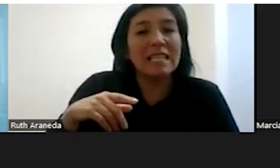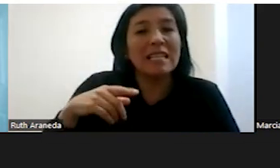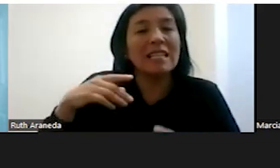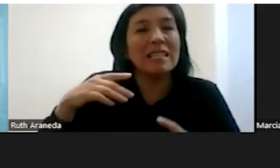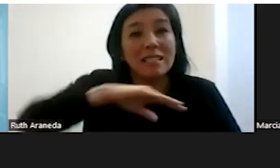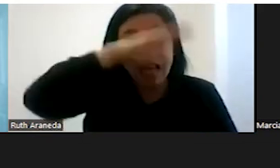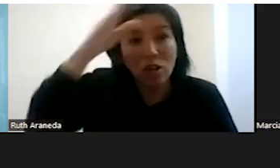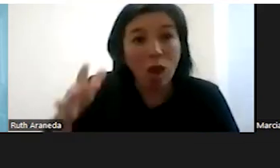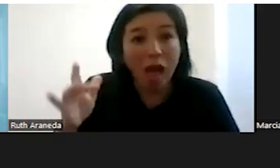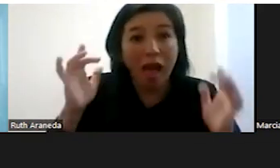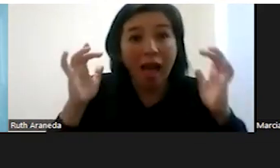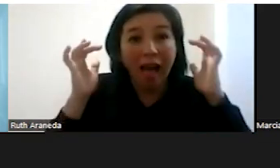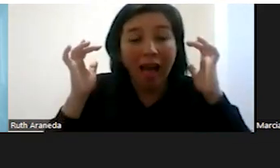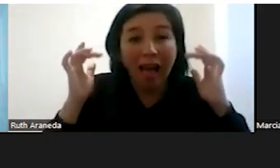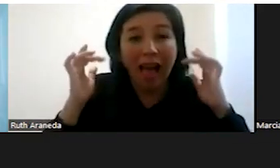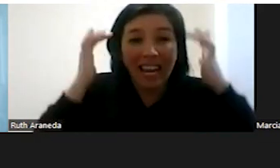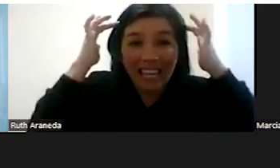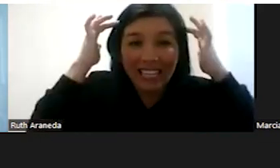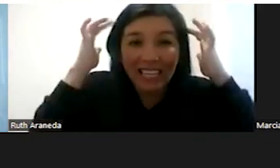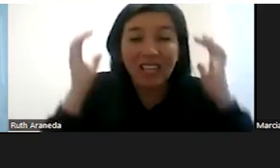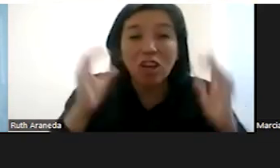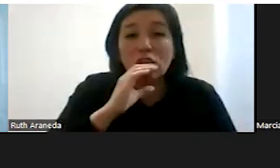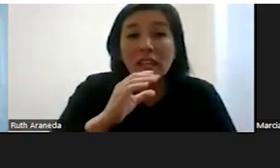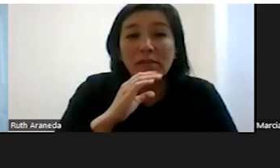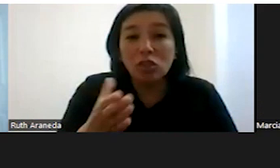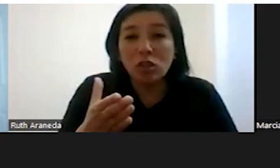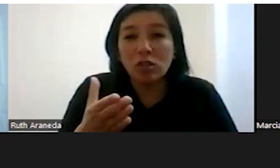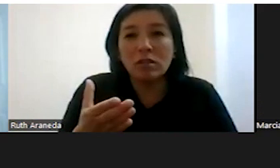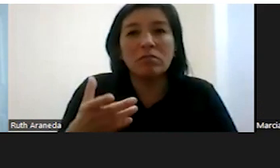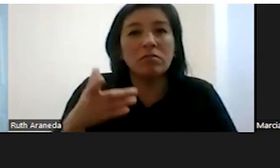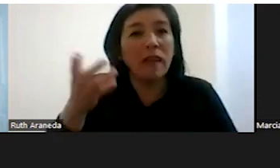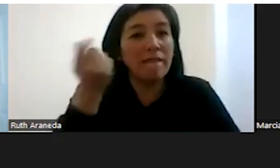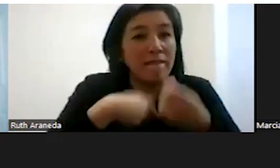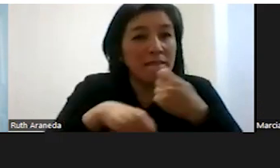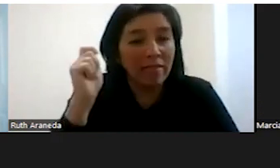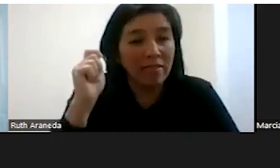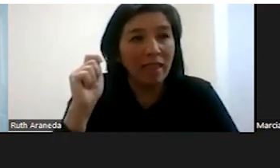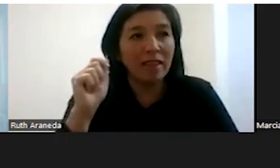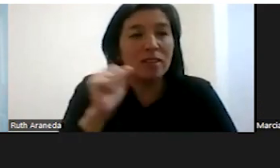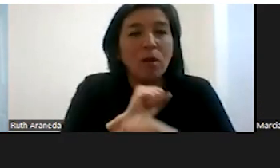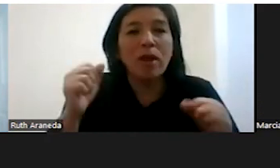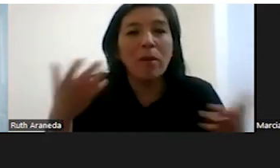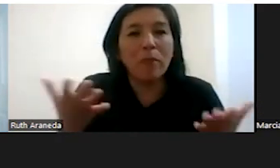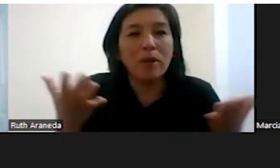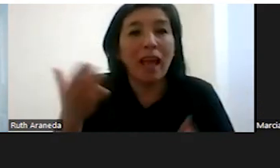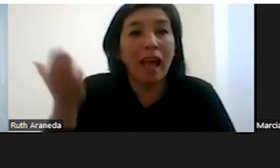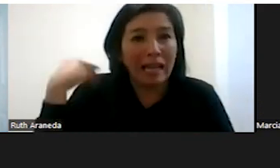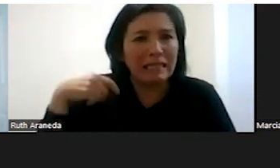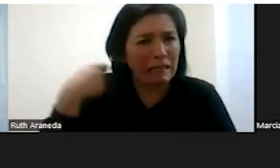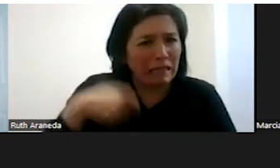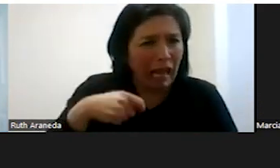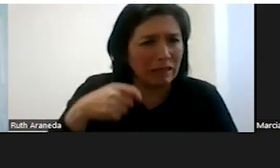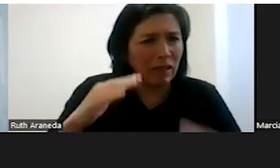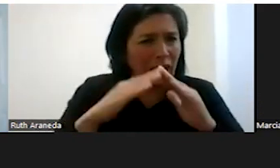a particulares de Santiago? Porque era mejor negocio convertirlas en hoteles, porque los dueños de casa no tenían cómo mantener sus propiedades.